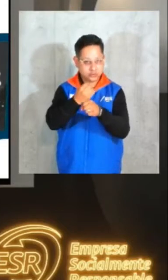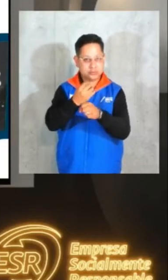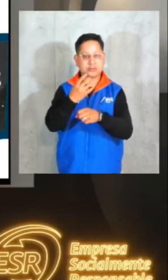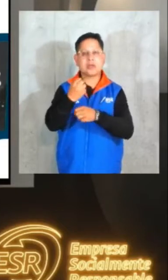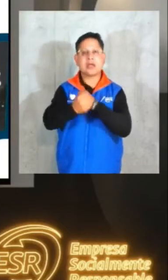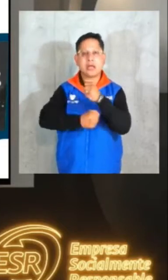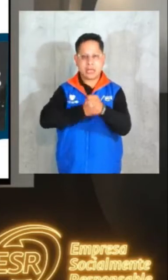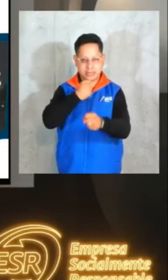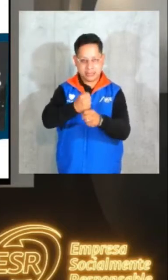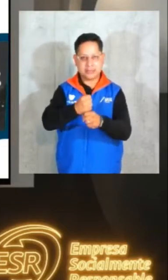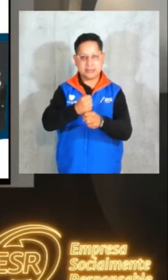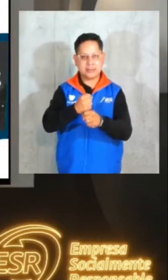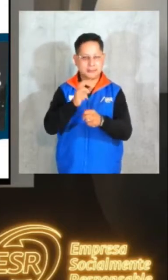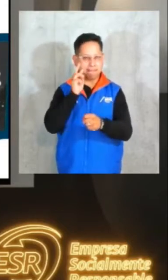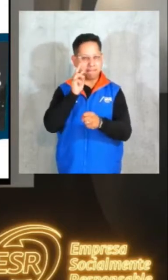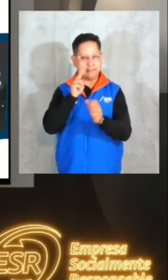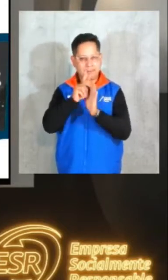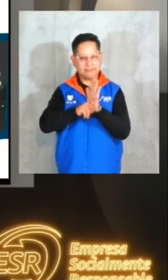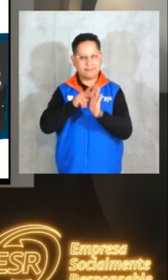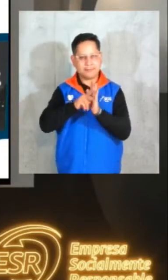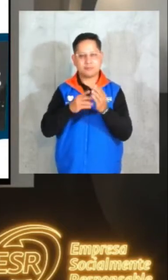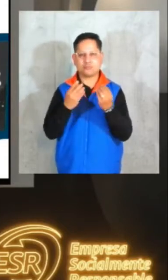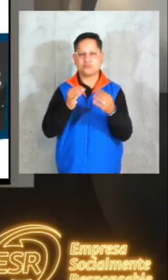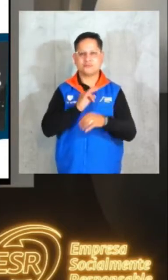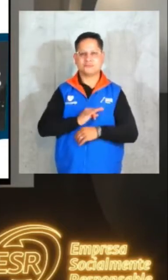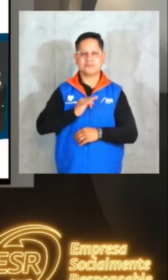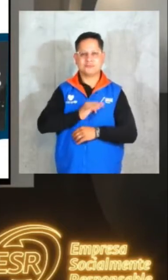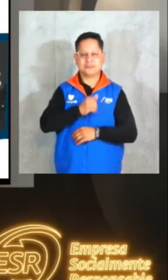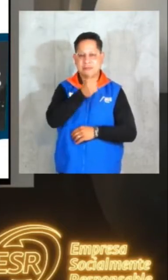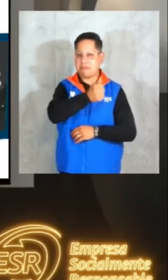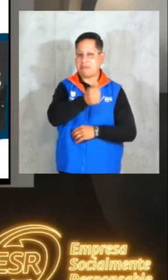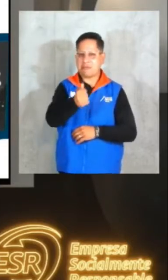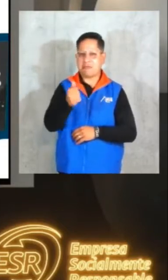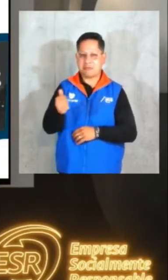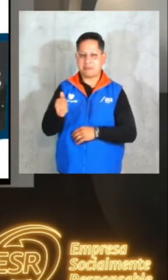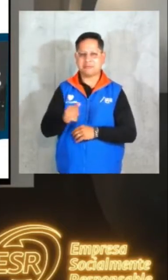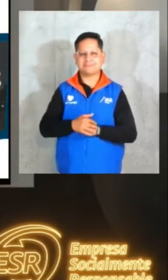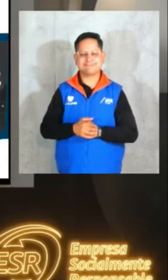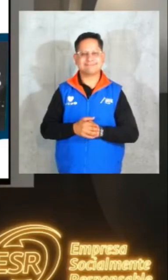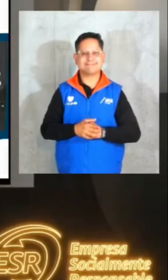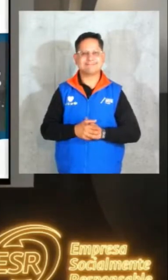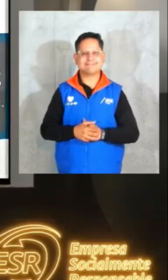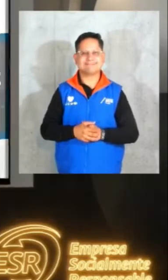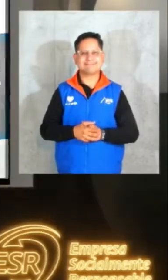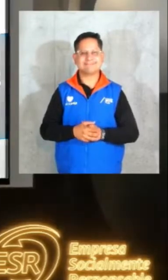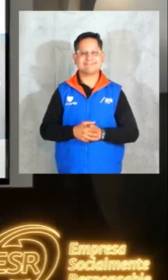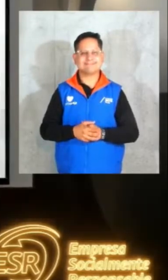noveno año. Vamos a ver el video. Muchísimas felicidades a cada una de estas MIPYMES.